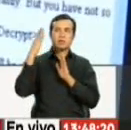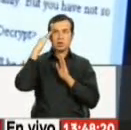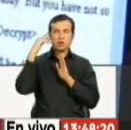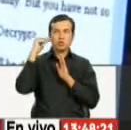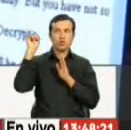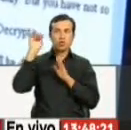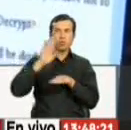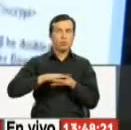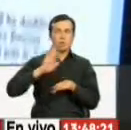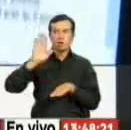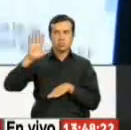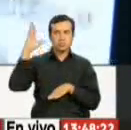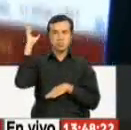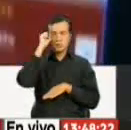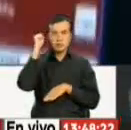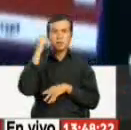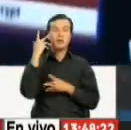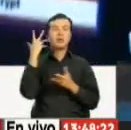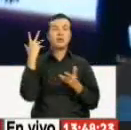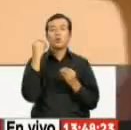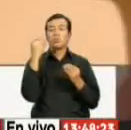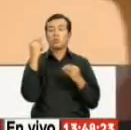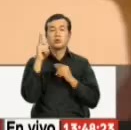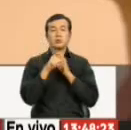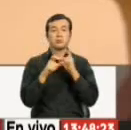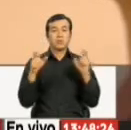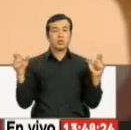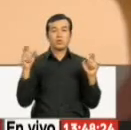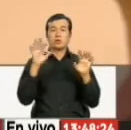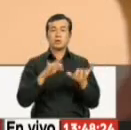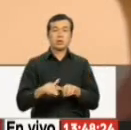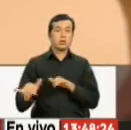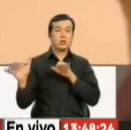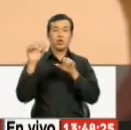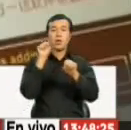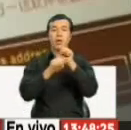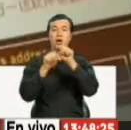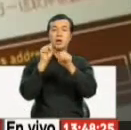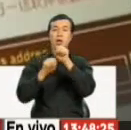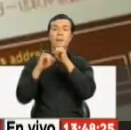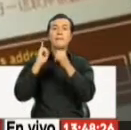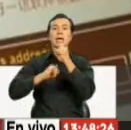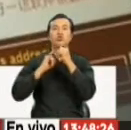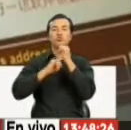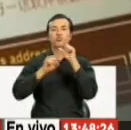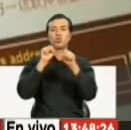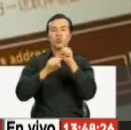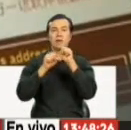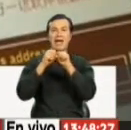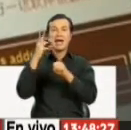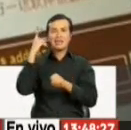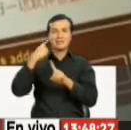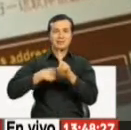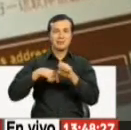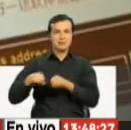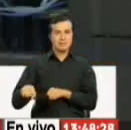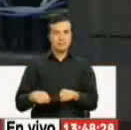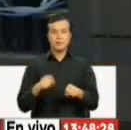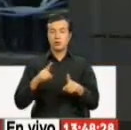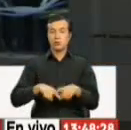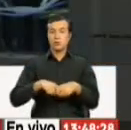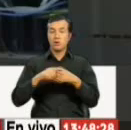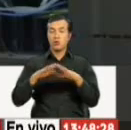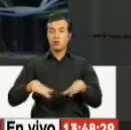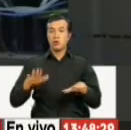virus wang a creel que afectó a cientos de miles de ordenadores en 150 países en mayo pasado y que paralizó